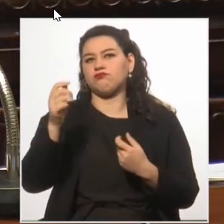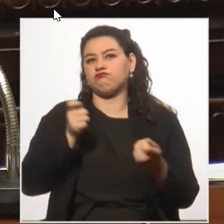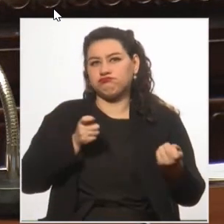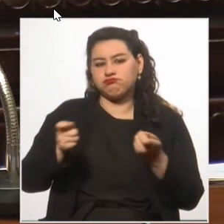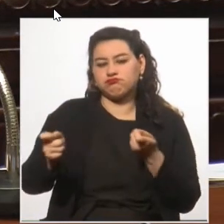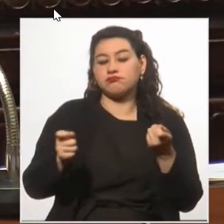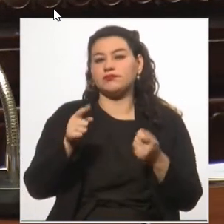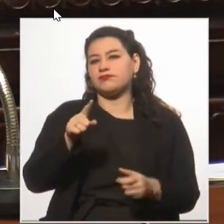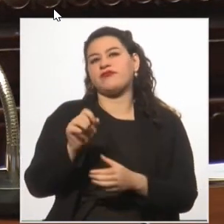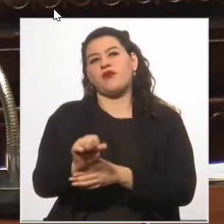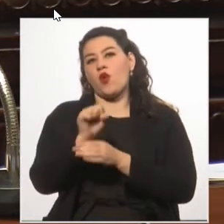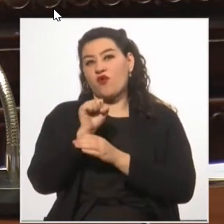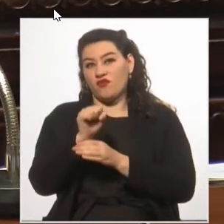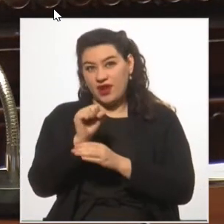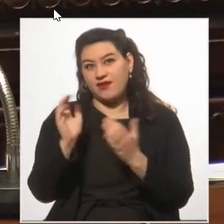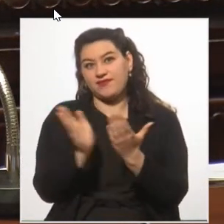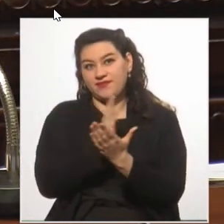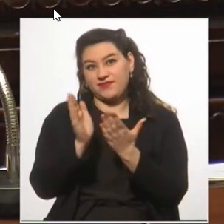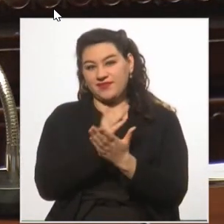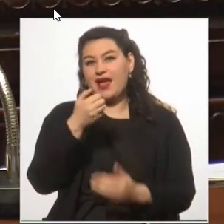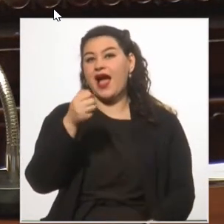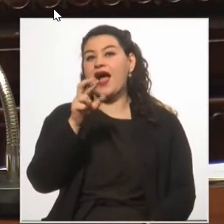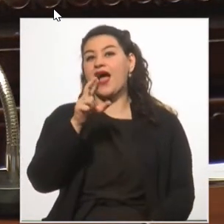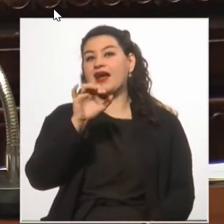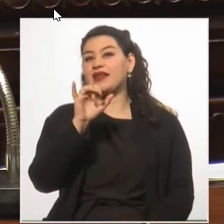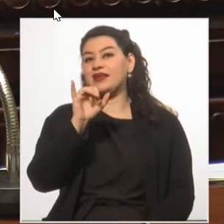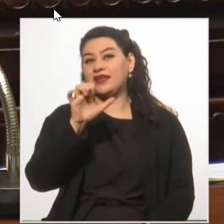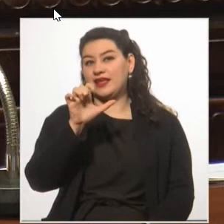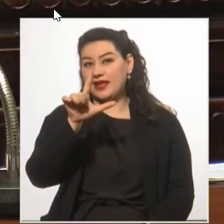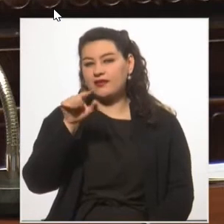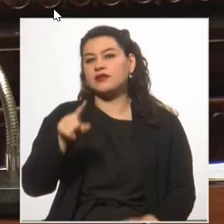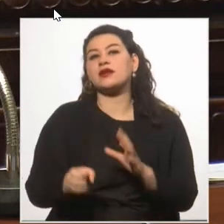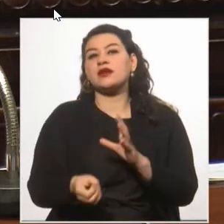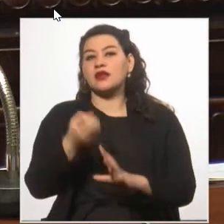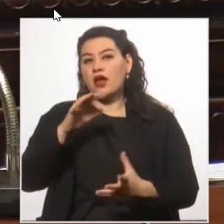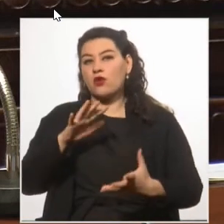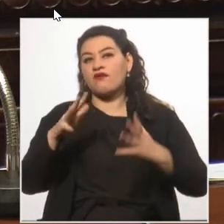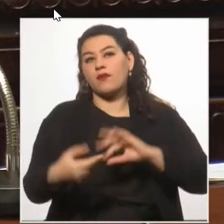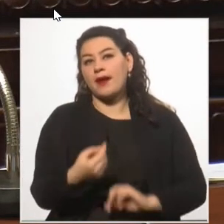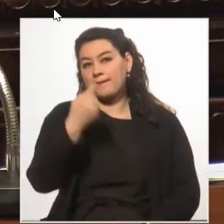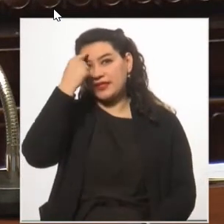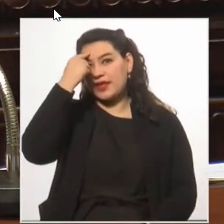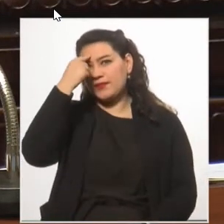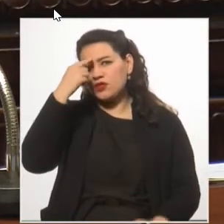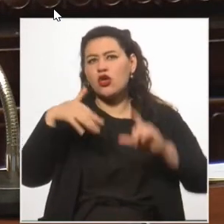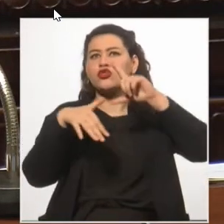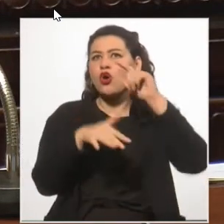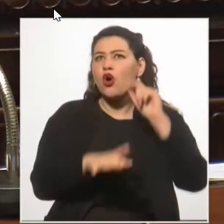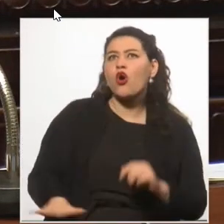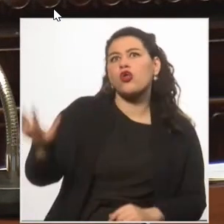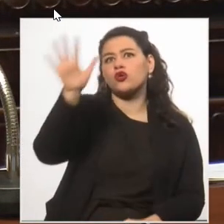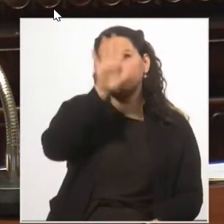La obra que lo hizo famoso, Ariel, dio origen a una corriente de pensamiento de alcance